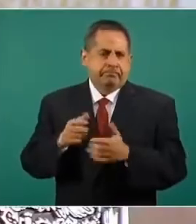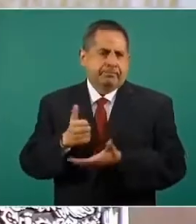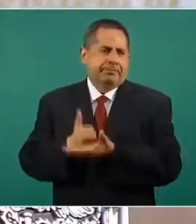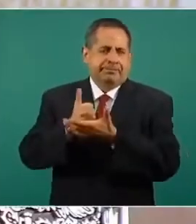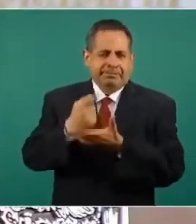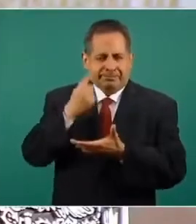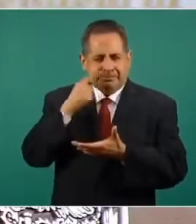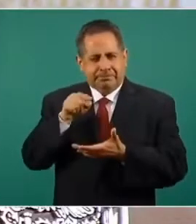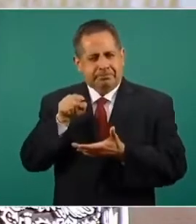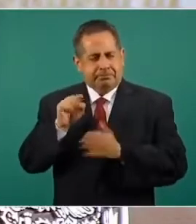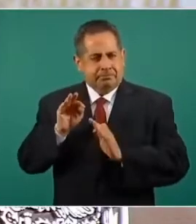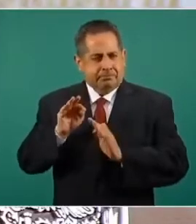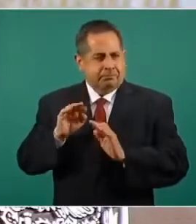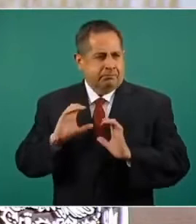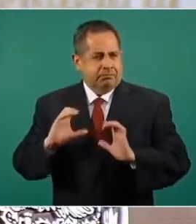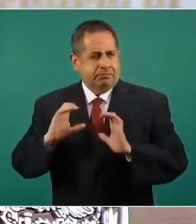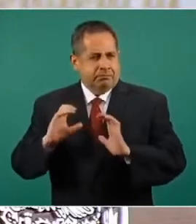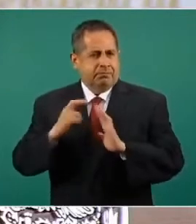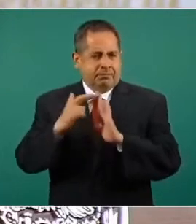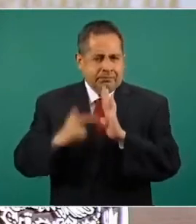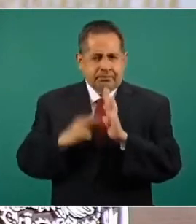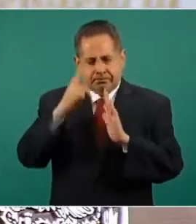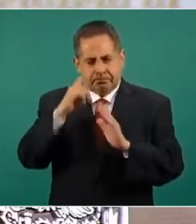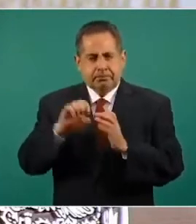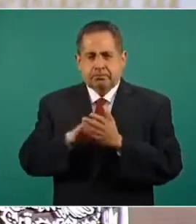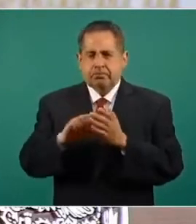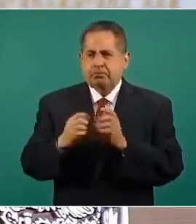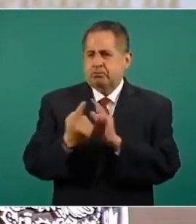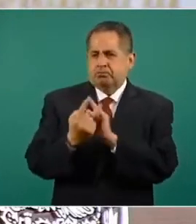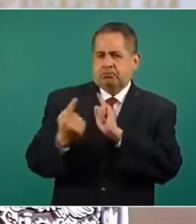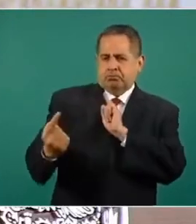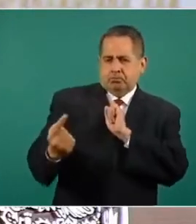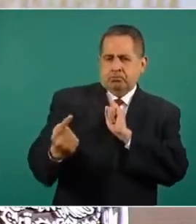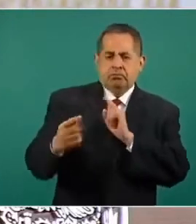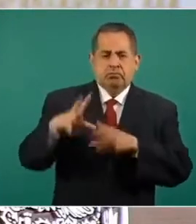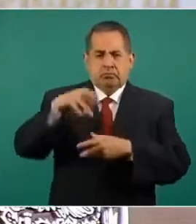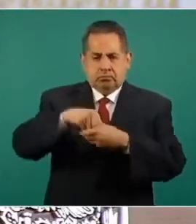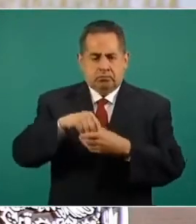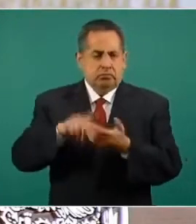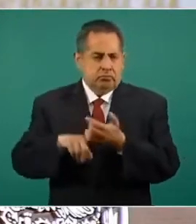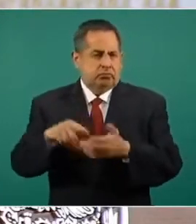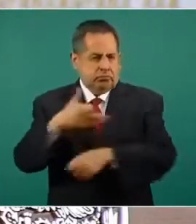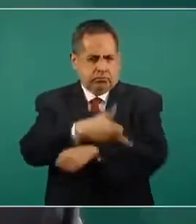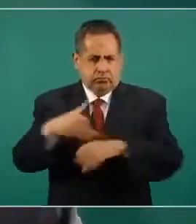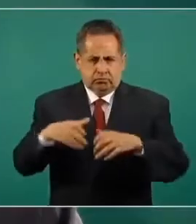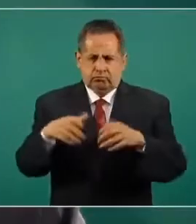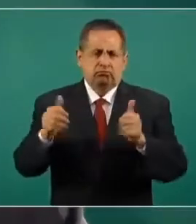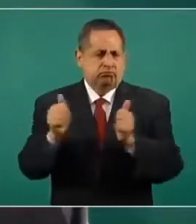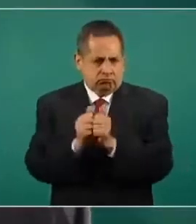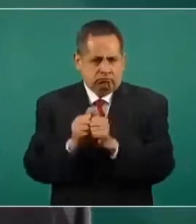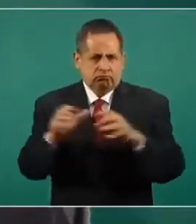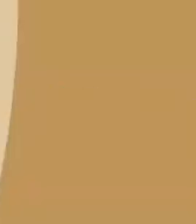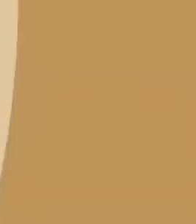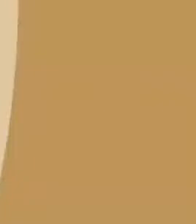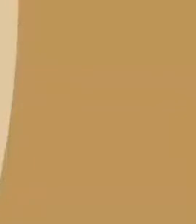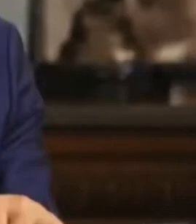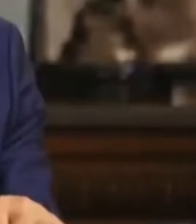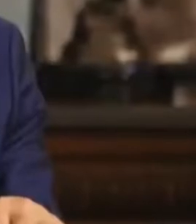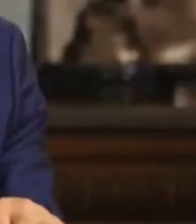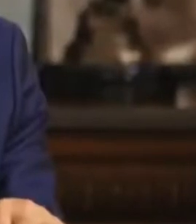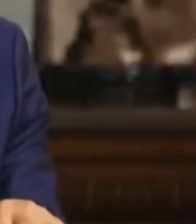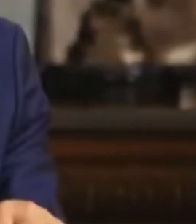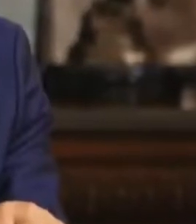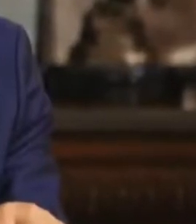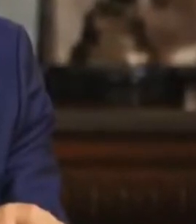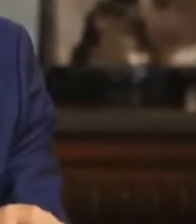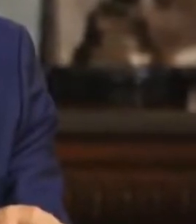se tienen que tomar de sana distancia, inclusive dentro de su familia, pero está con su familia y está resguardado. El